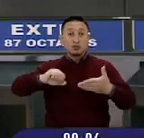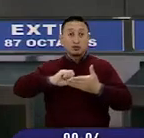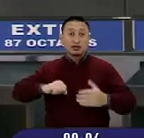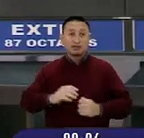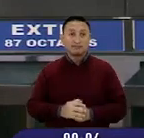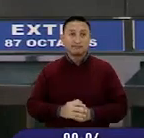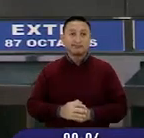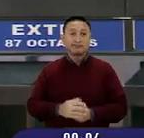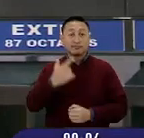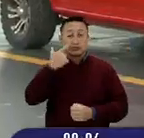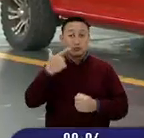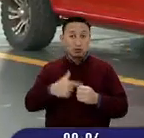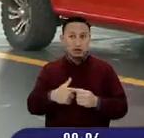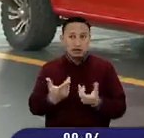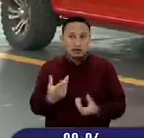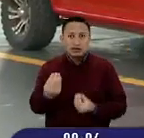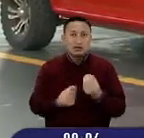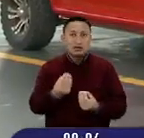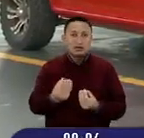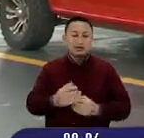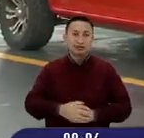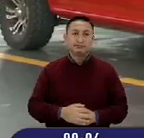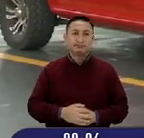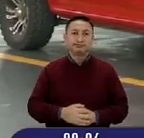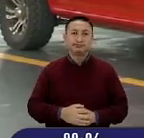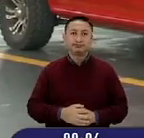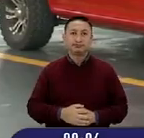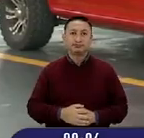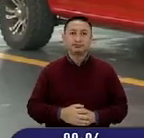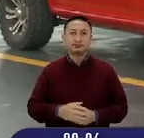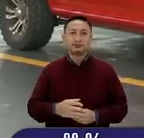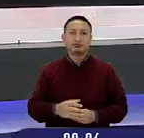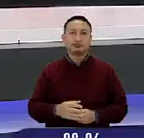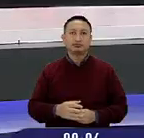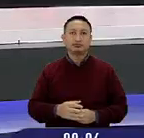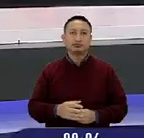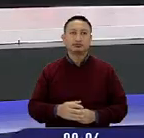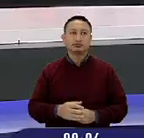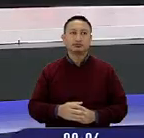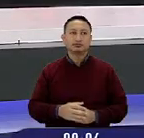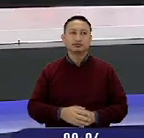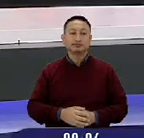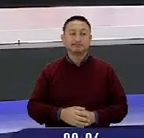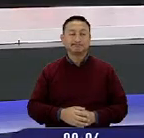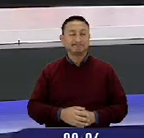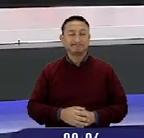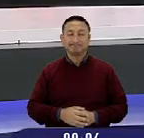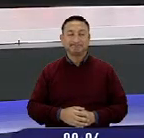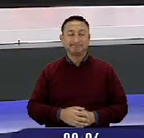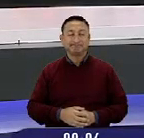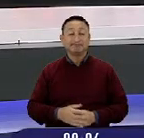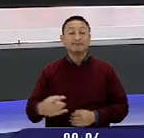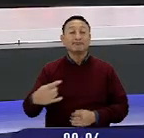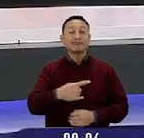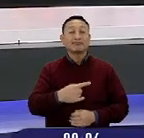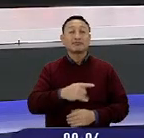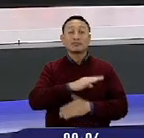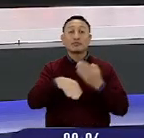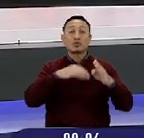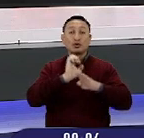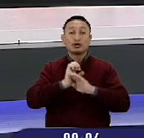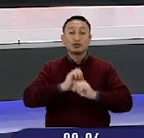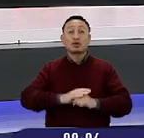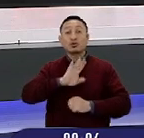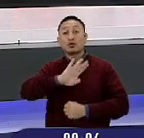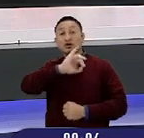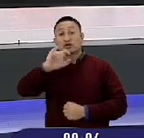a los combustibles. Informó Álvaro Terán. Mientras tanto, las movilizaciones de escala nacional para el 4